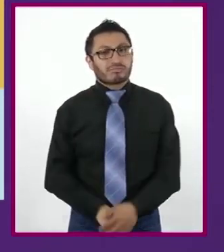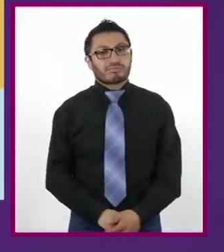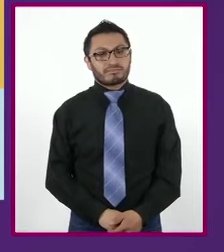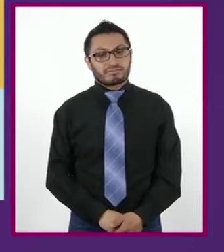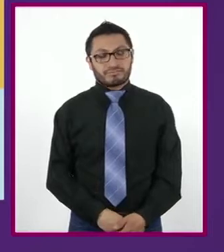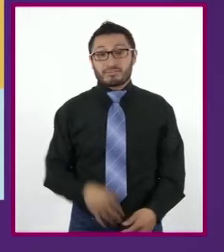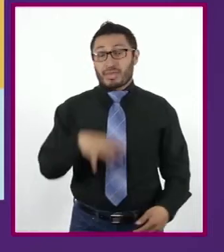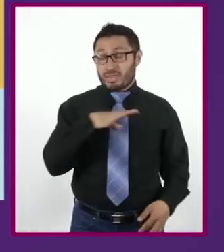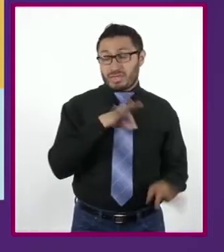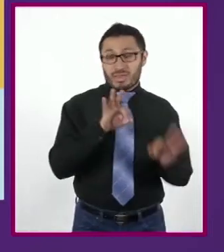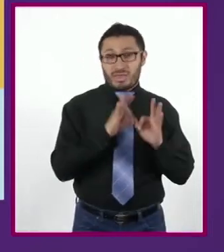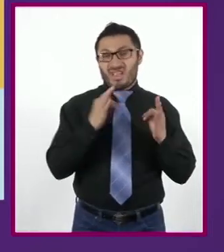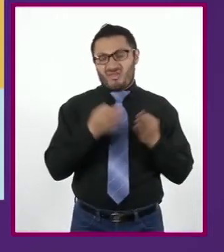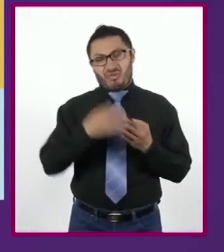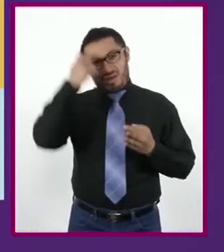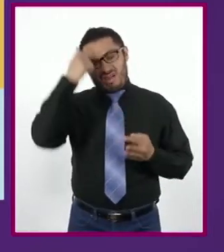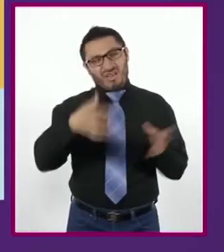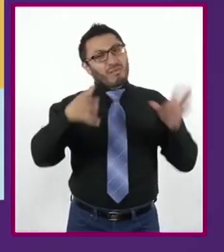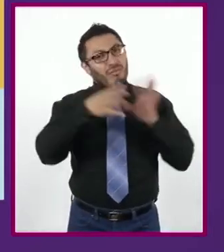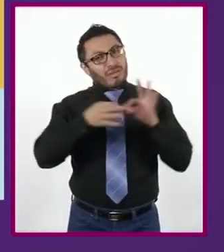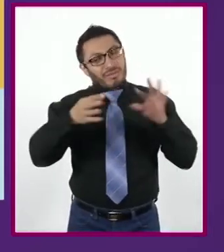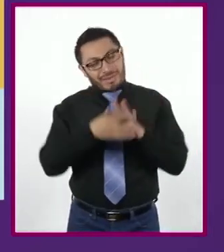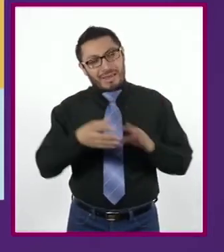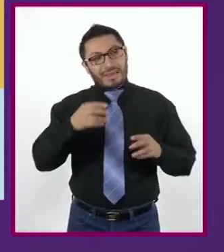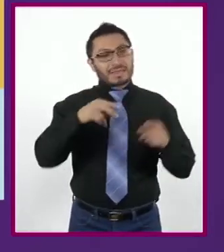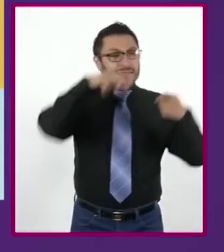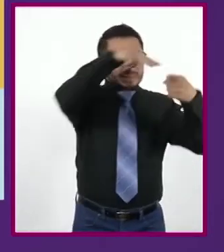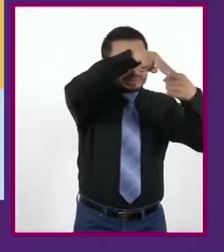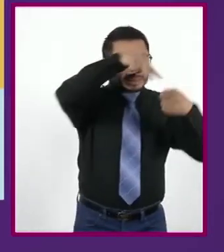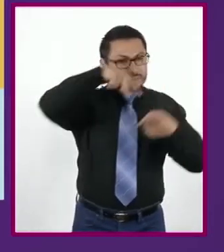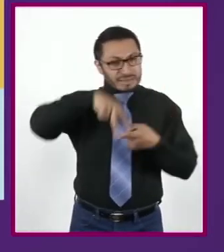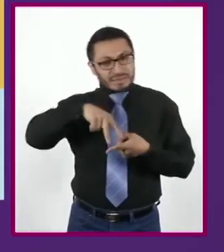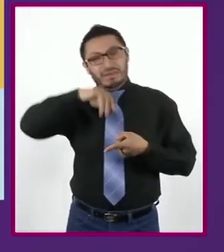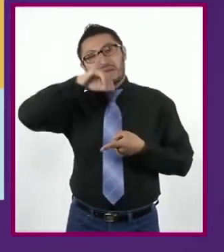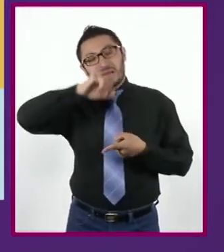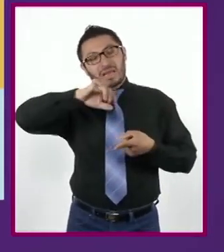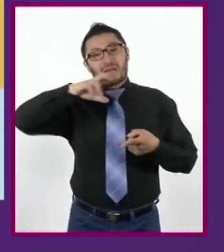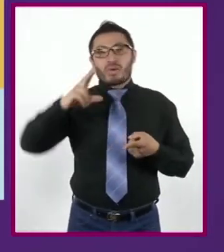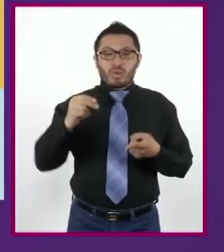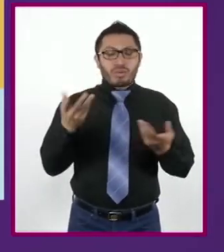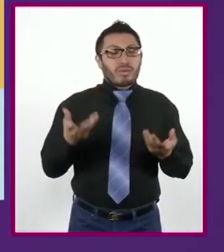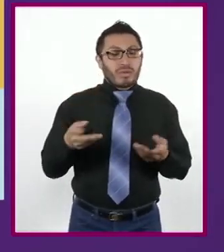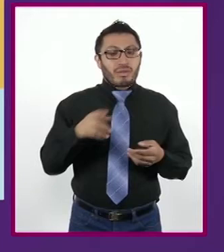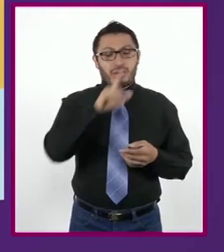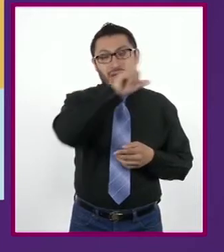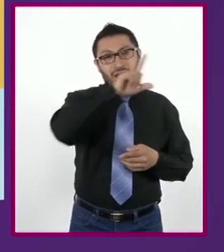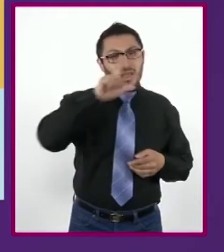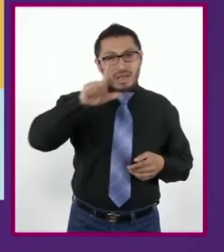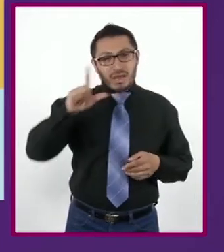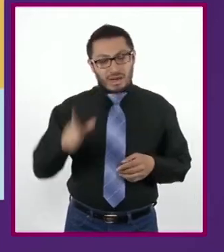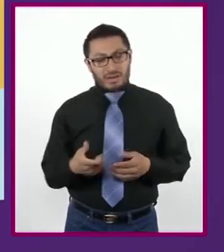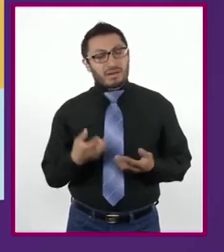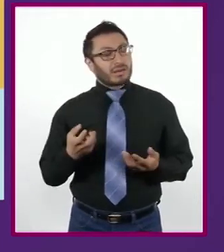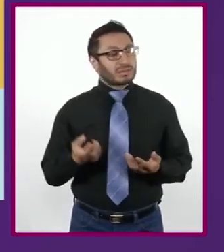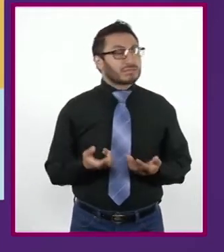¿Hay condiciones para determinar si son congruentes por el criterio LLL?